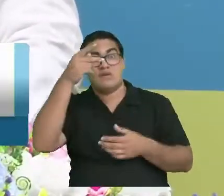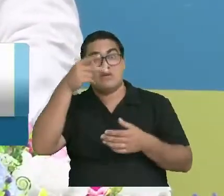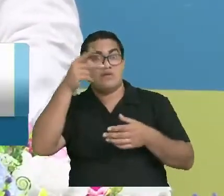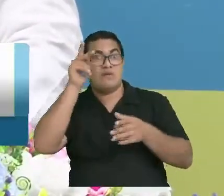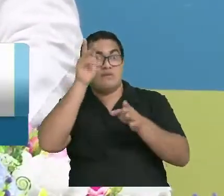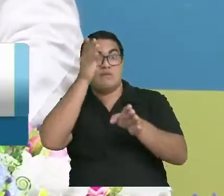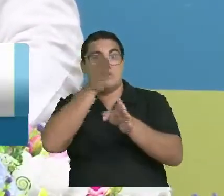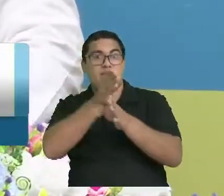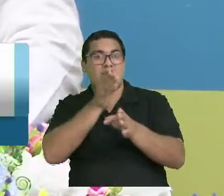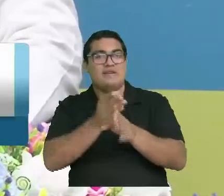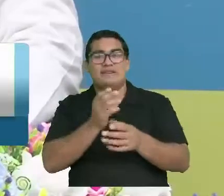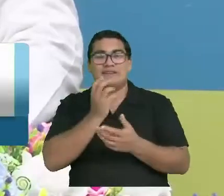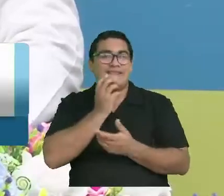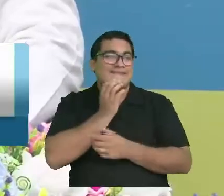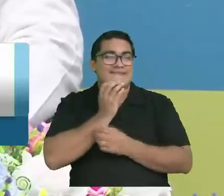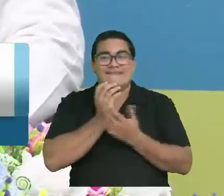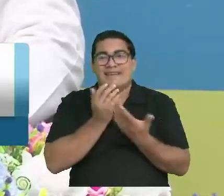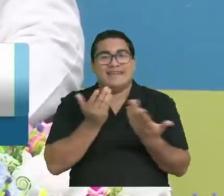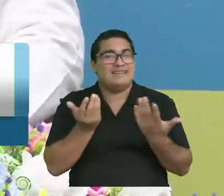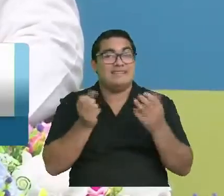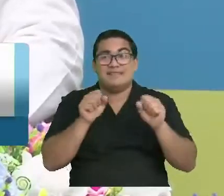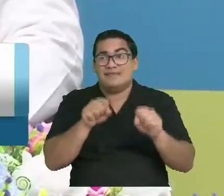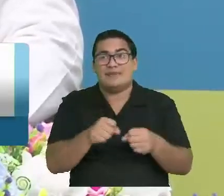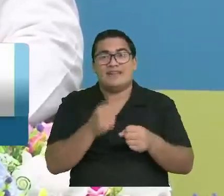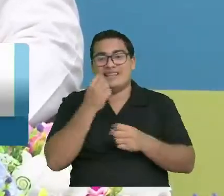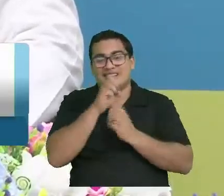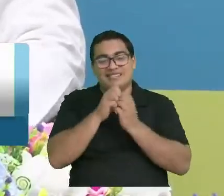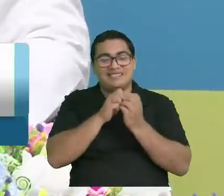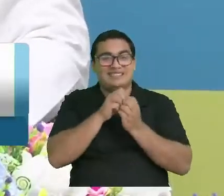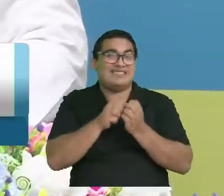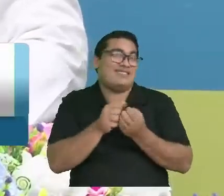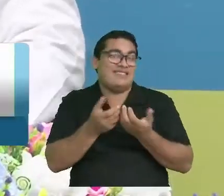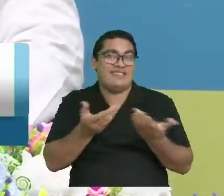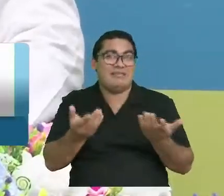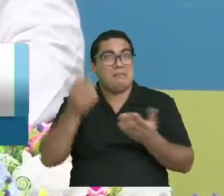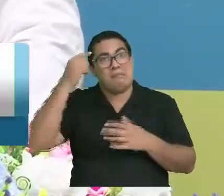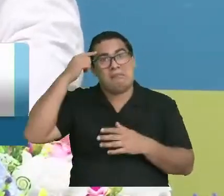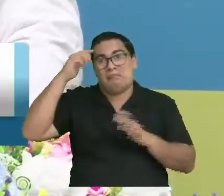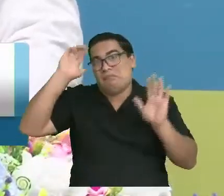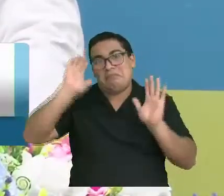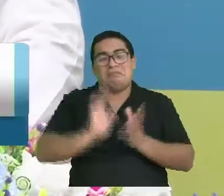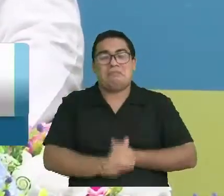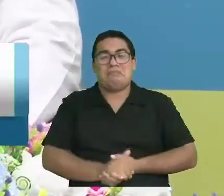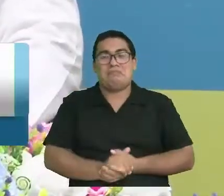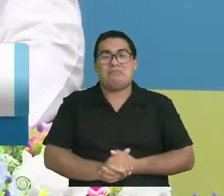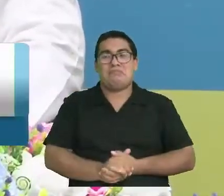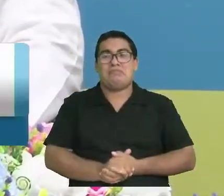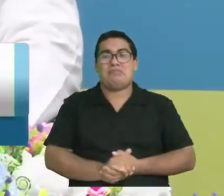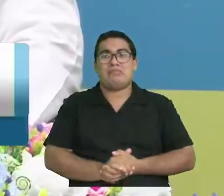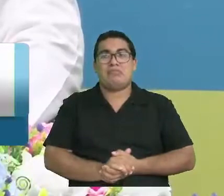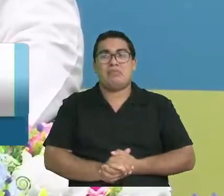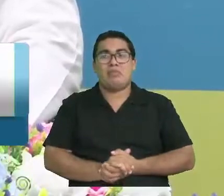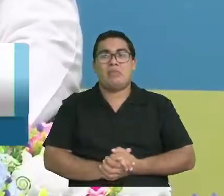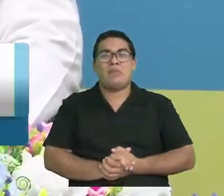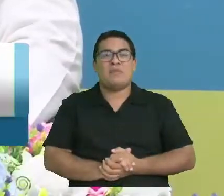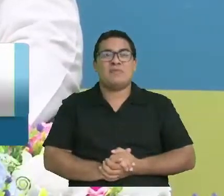momentos de ansiedad o de estrés puede estar apretando o rechinando de manera inconsciente. Durante el día,